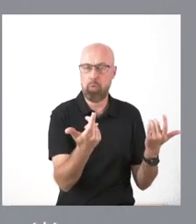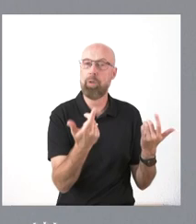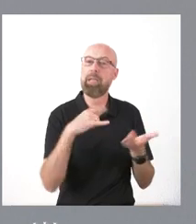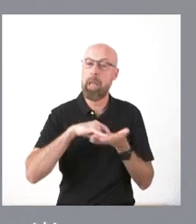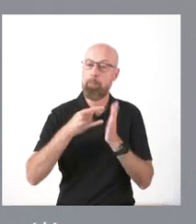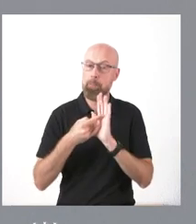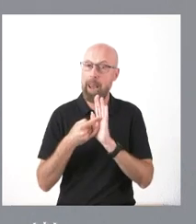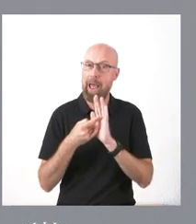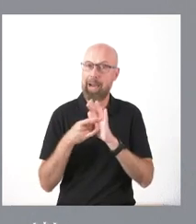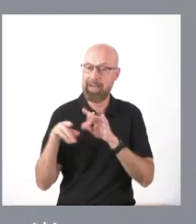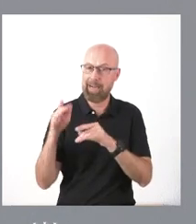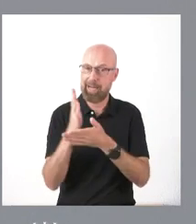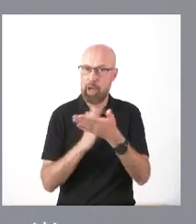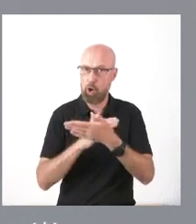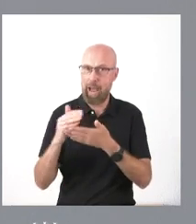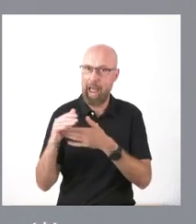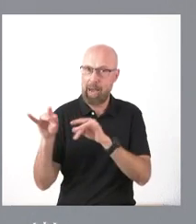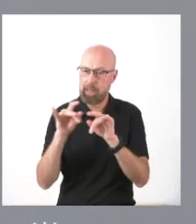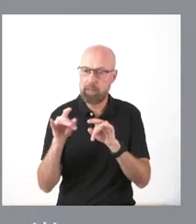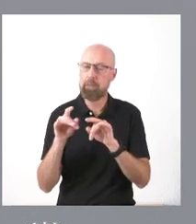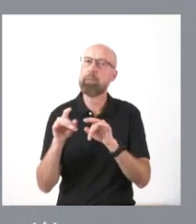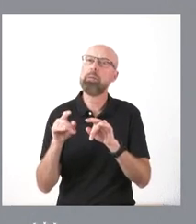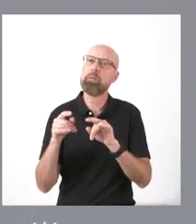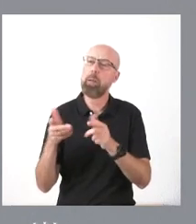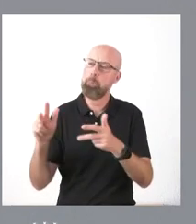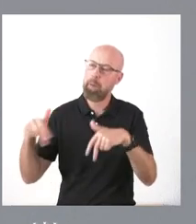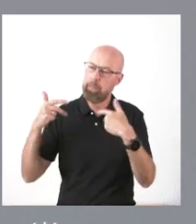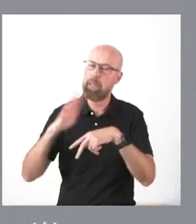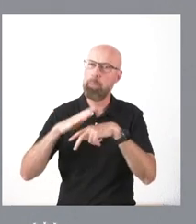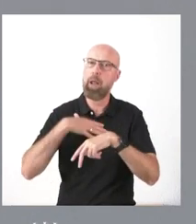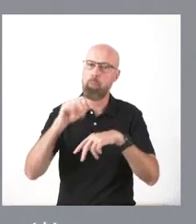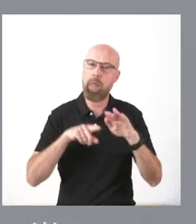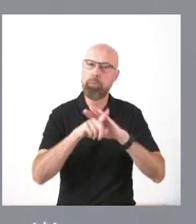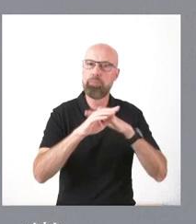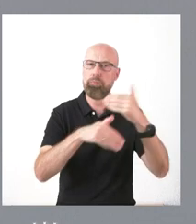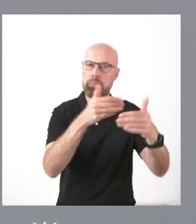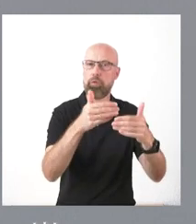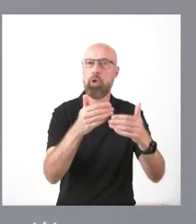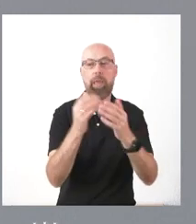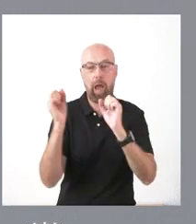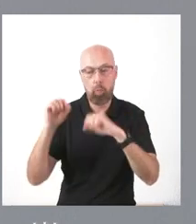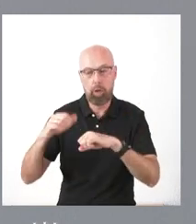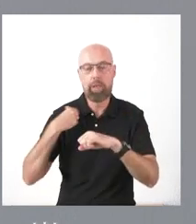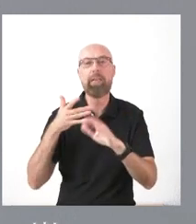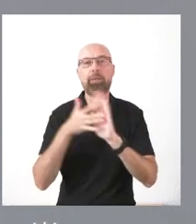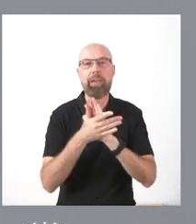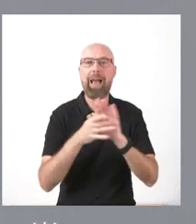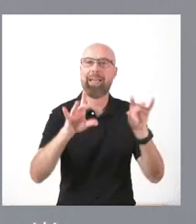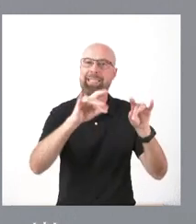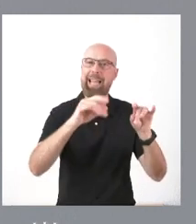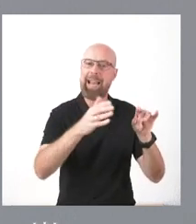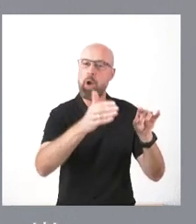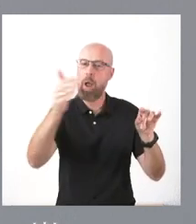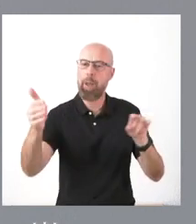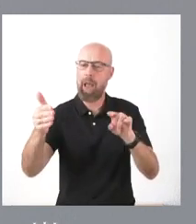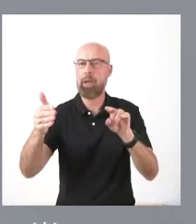avanzar en todos los aspectos urbanísticos a partir de sus conclusiones necesario expropiar los terrenos el proceso de